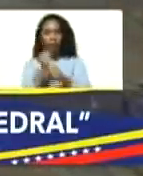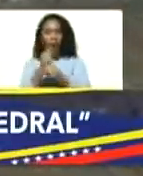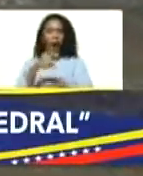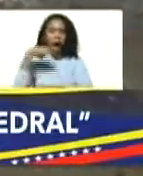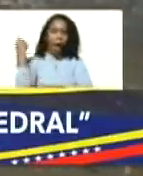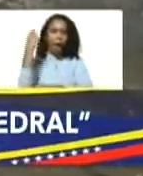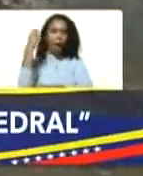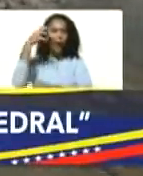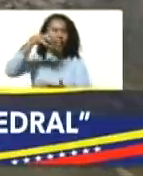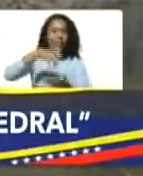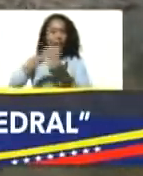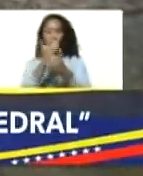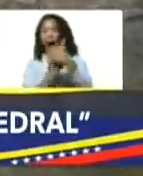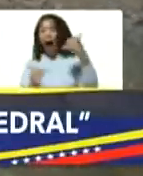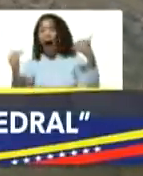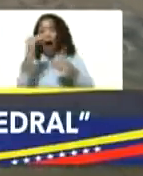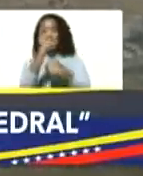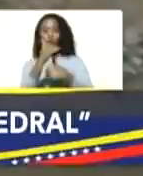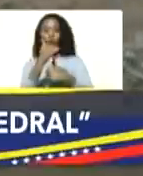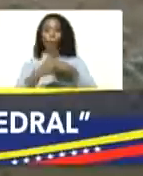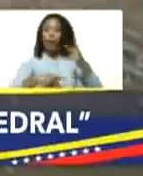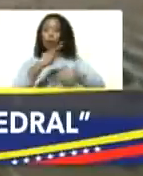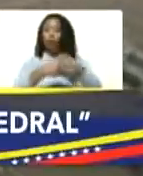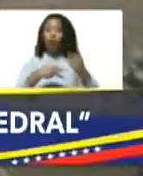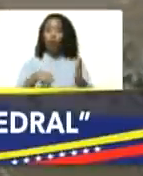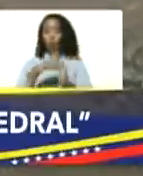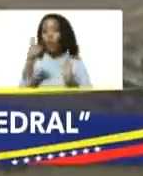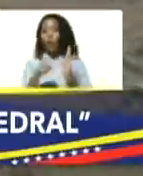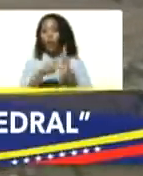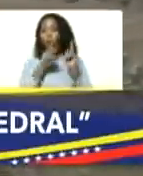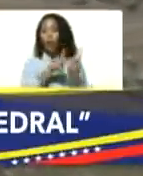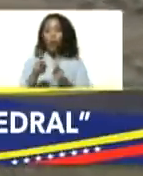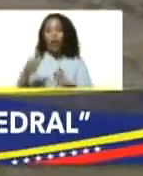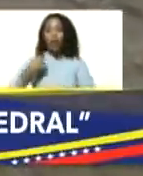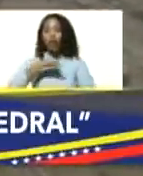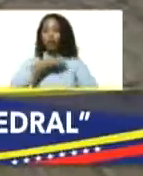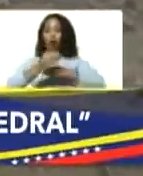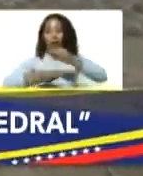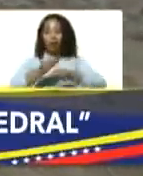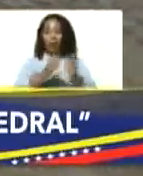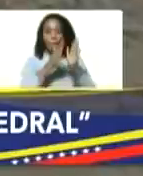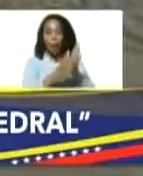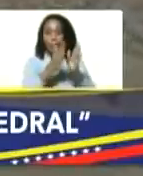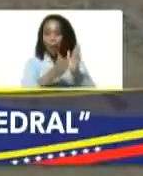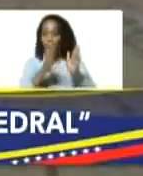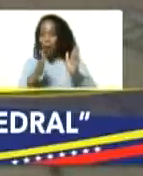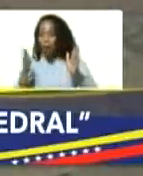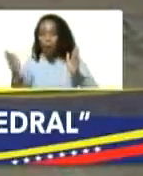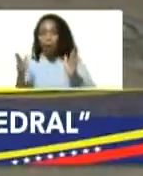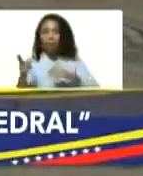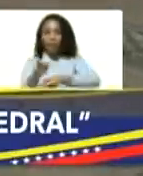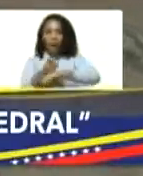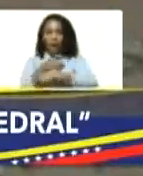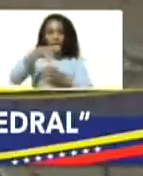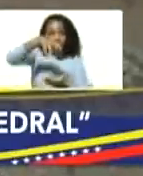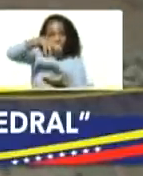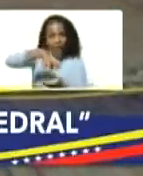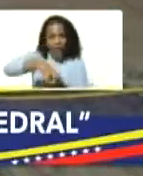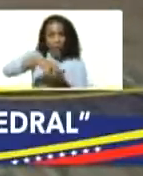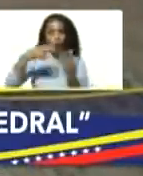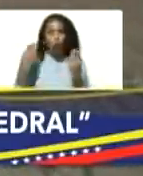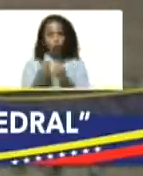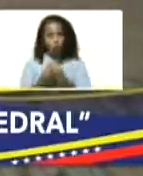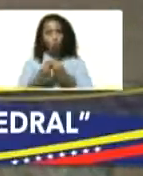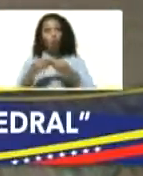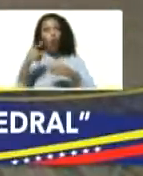estado altamente productivo y los planes que estamos haciendo desde el gobierno regional junto con